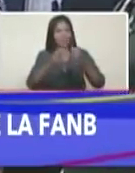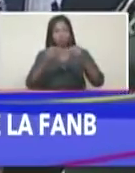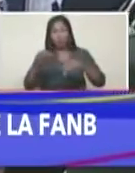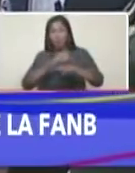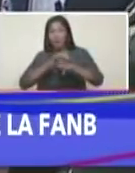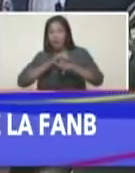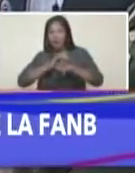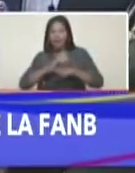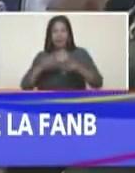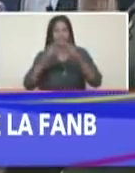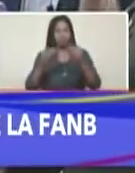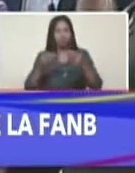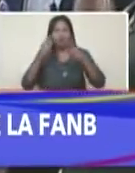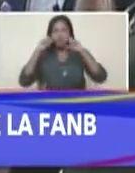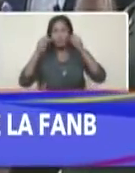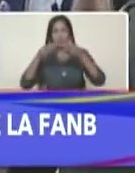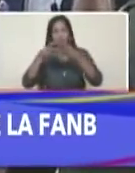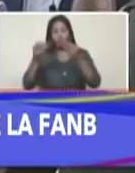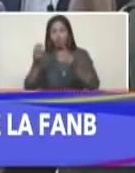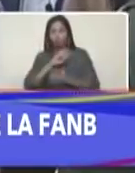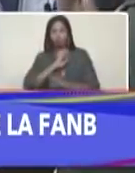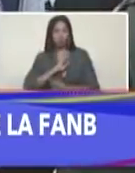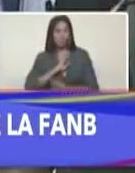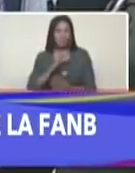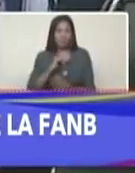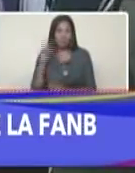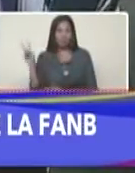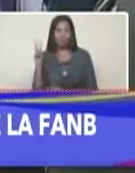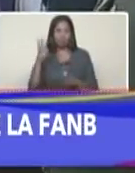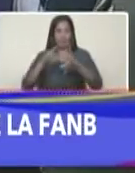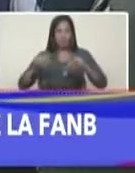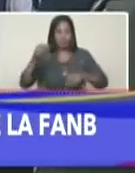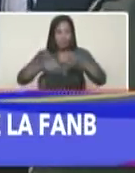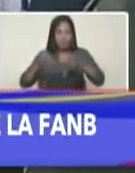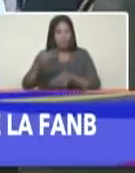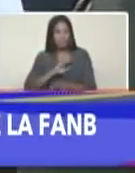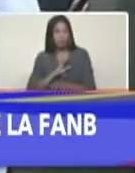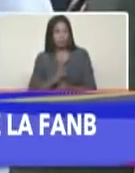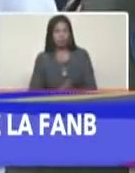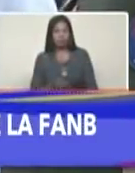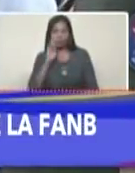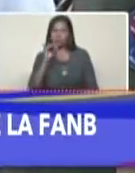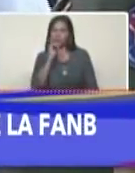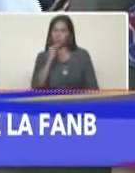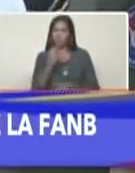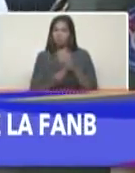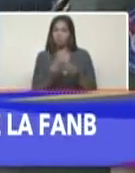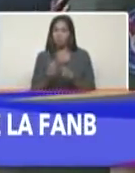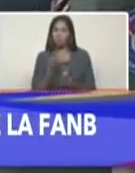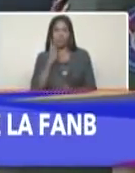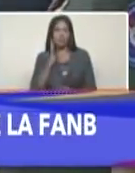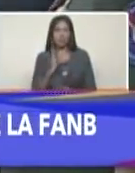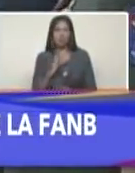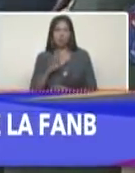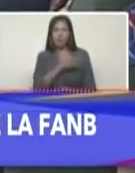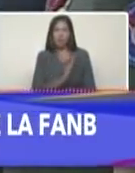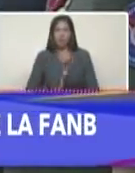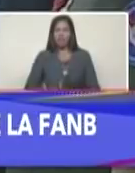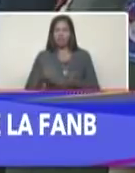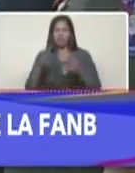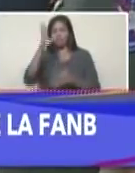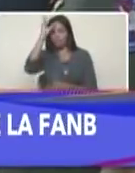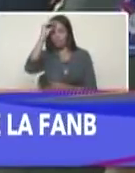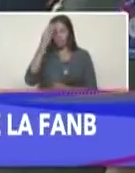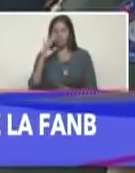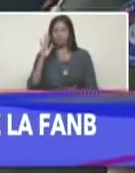carne, todo el maíz, todo tenemos que producirlo aquí. No sé si ustedes vieron la noticia de cómo el jefe del imperio anuncia que va